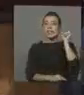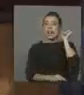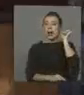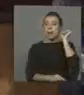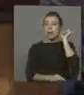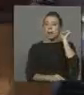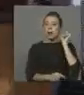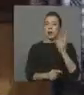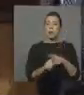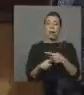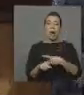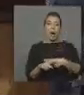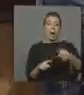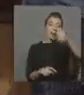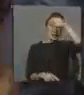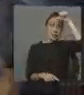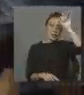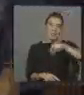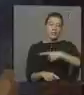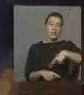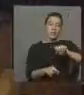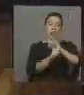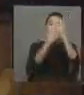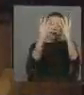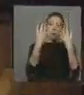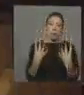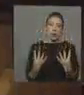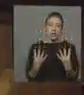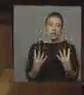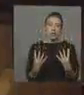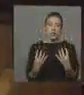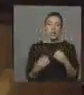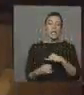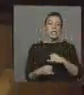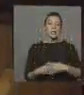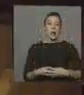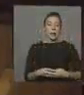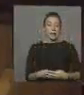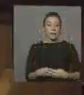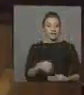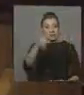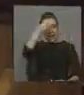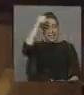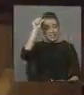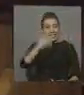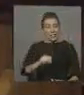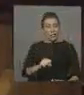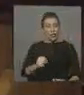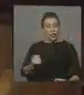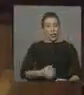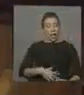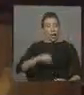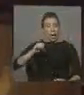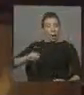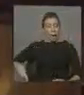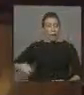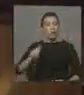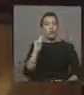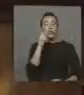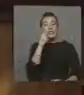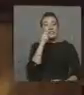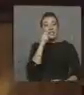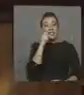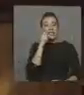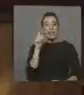por medio de la amenaza de una pena privativa de libertad, que continúe el embarazo. La penalización del aborto sin excepciones constituye